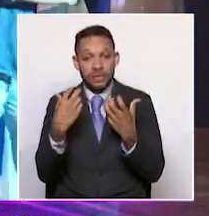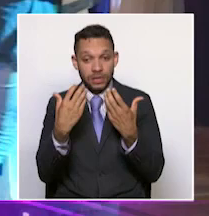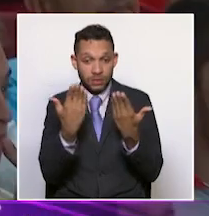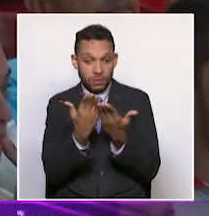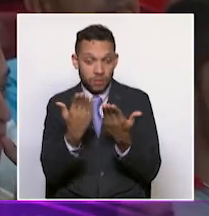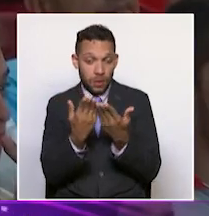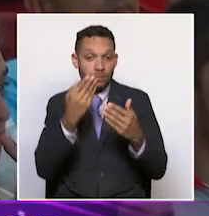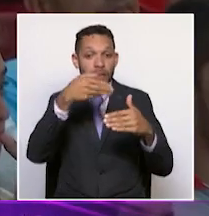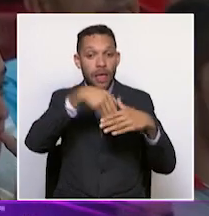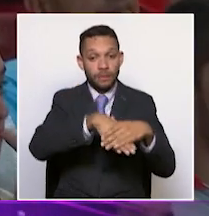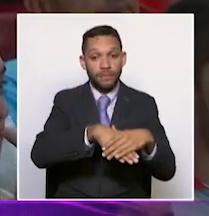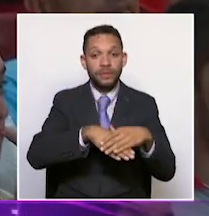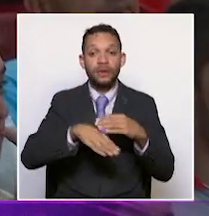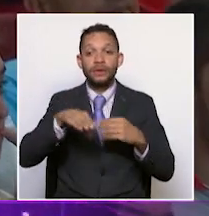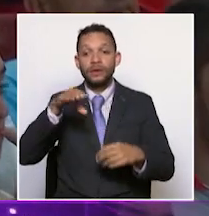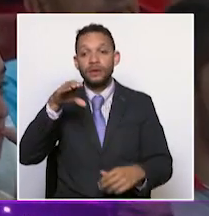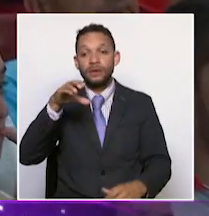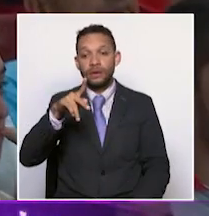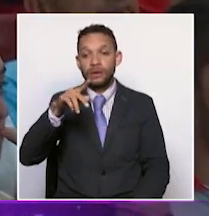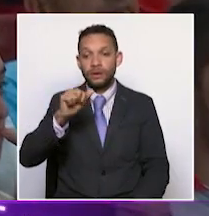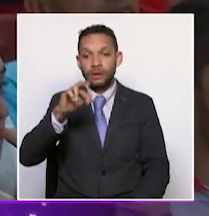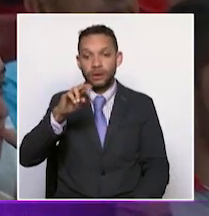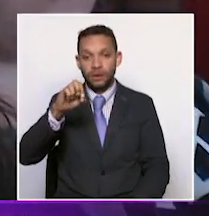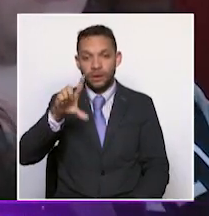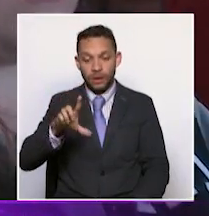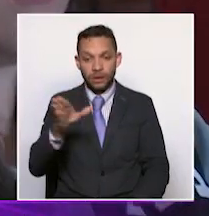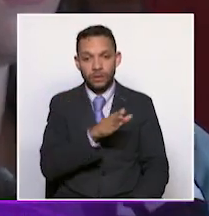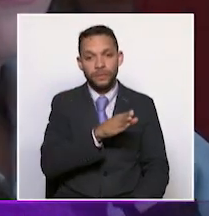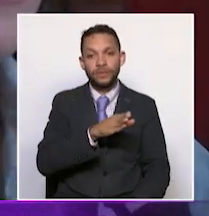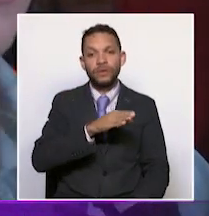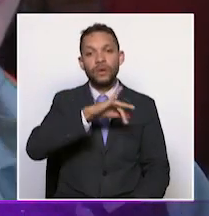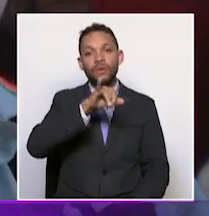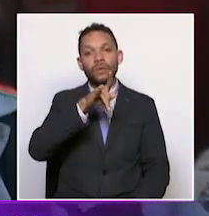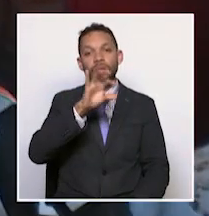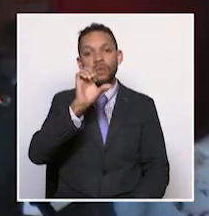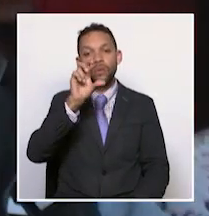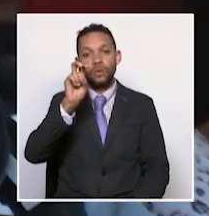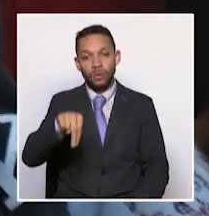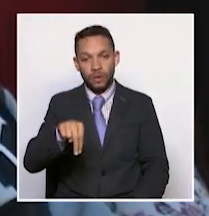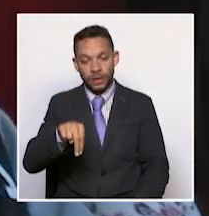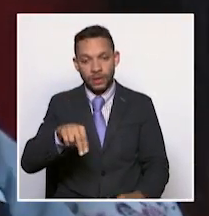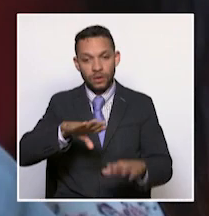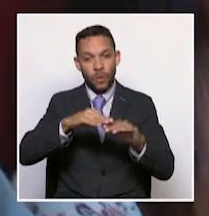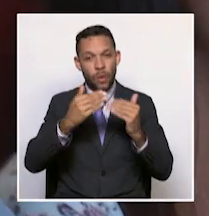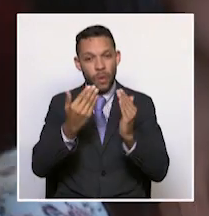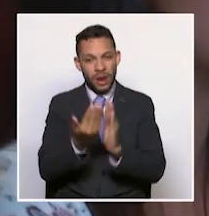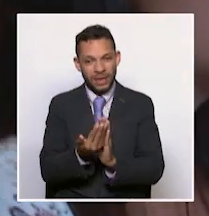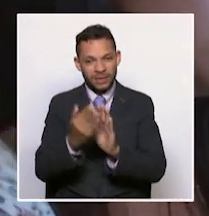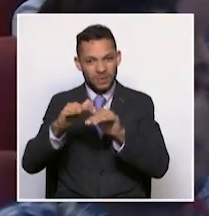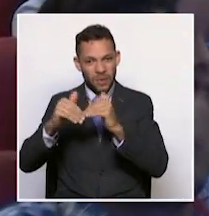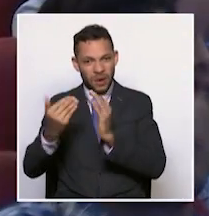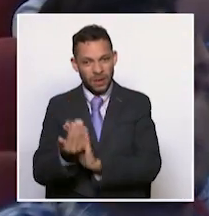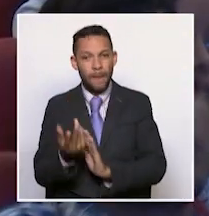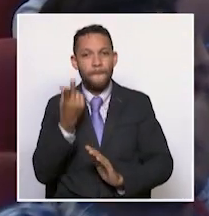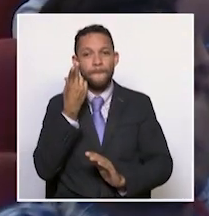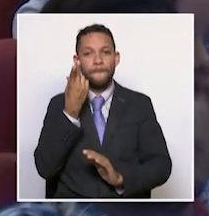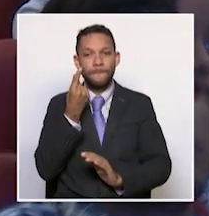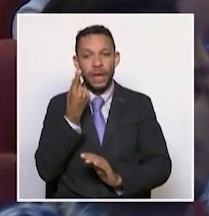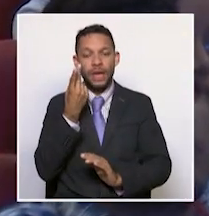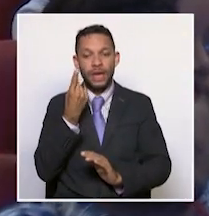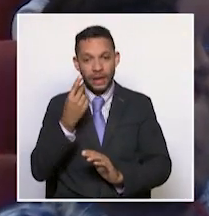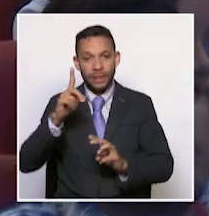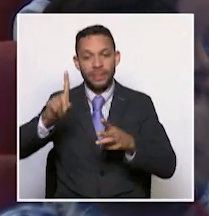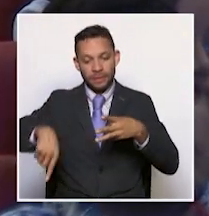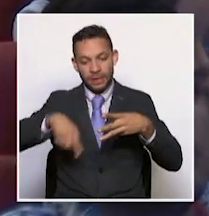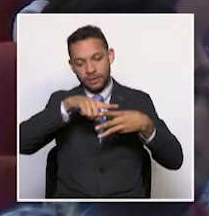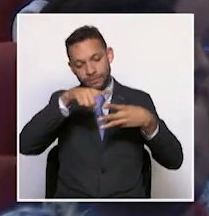institución. Tatiana Collazos y Julián Andrés Peña Ospina de los colegios Ciudadela Cuba y Gimnasio Risaralda, de manera respectiva,